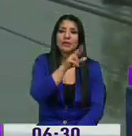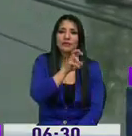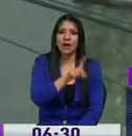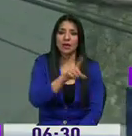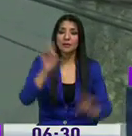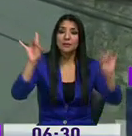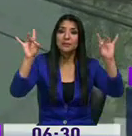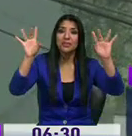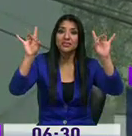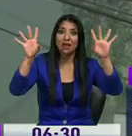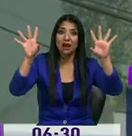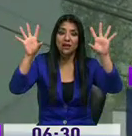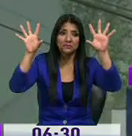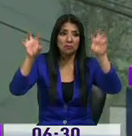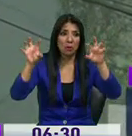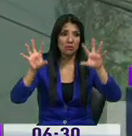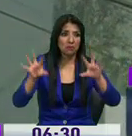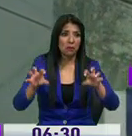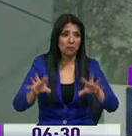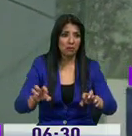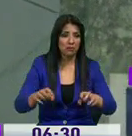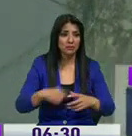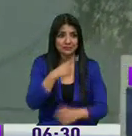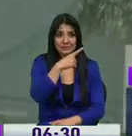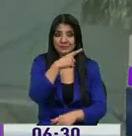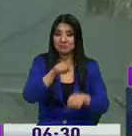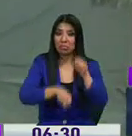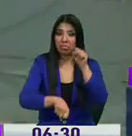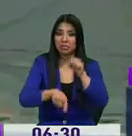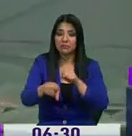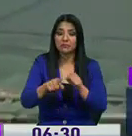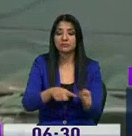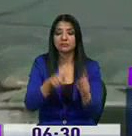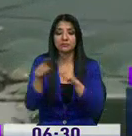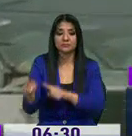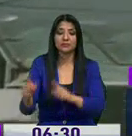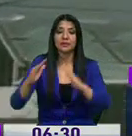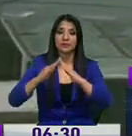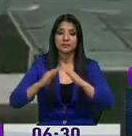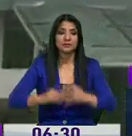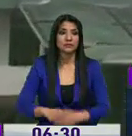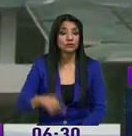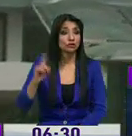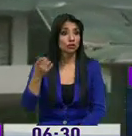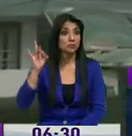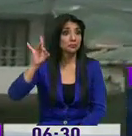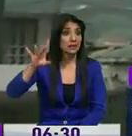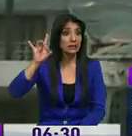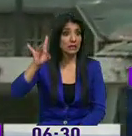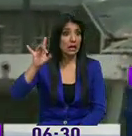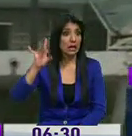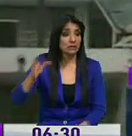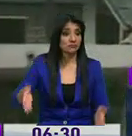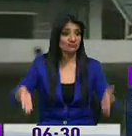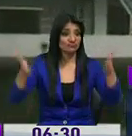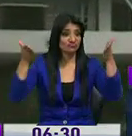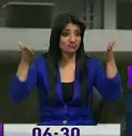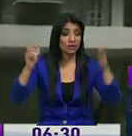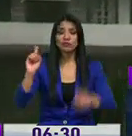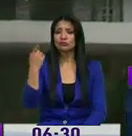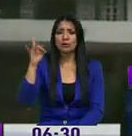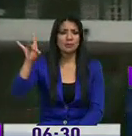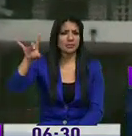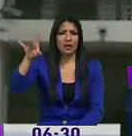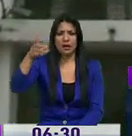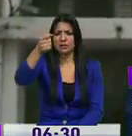y la casa únicamente ventanas también estructura solamente